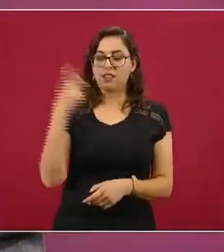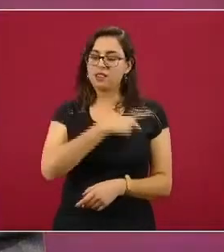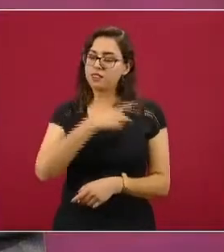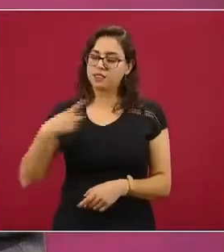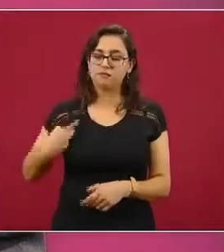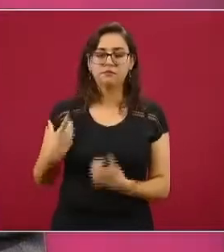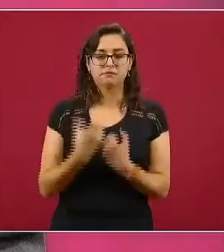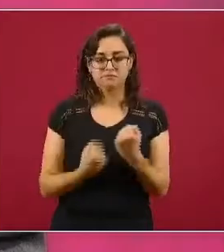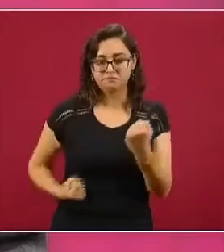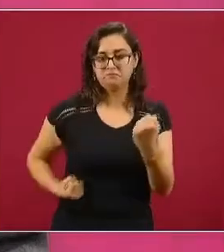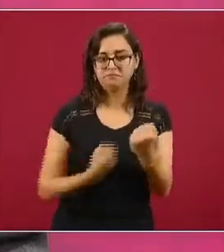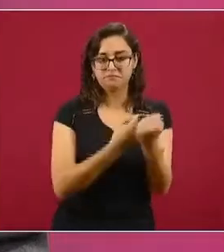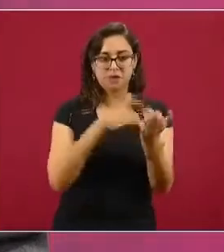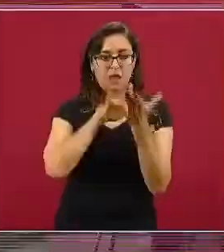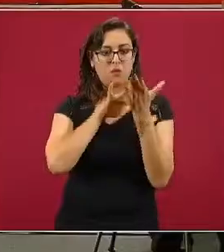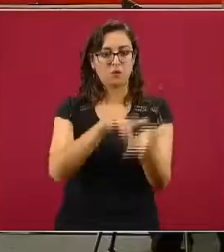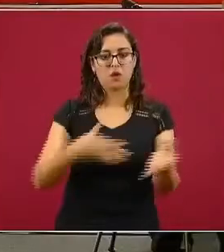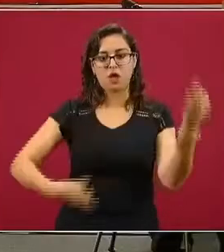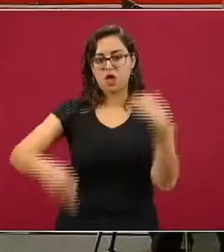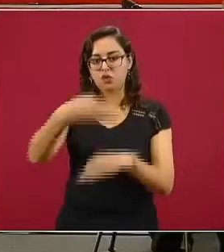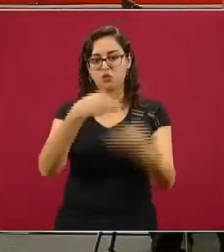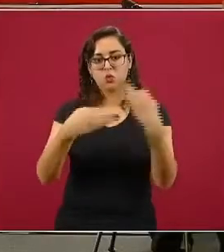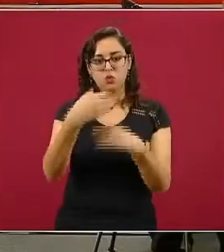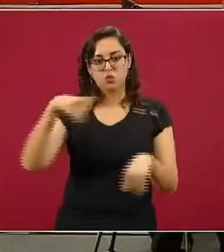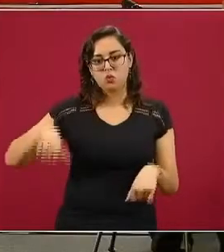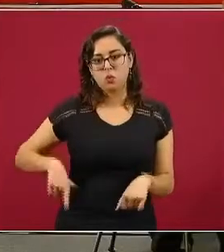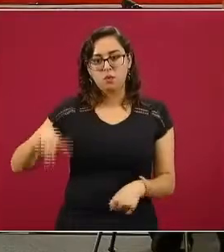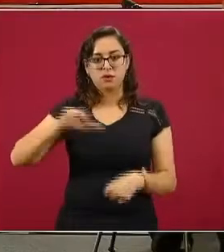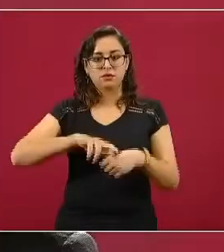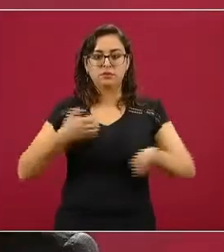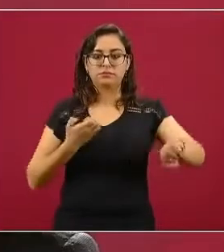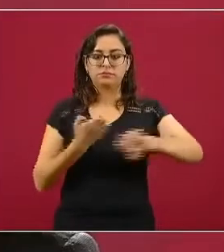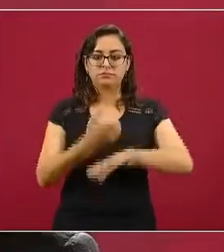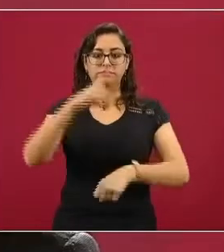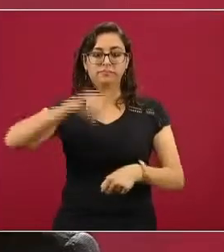a las autoridades estatales. Es muy difícil